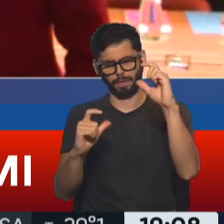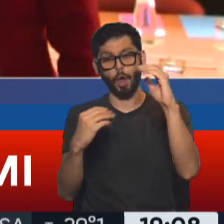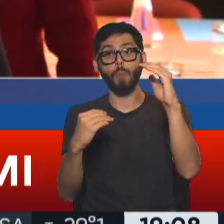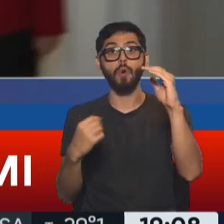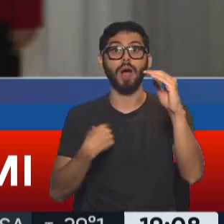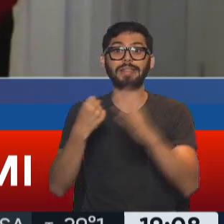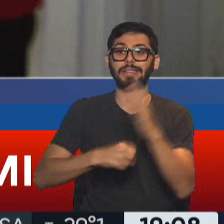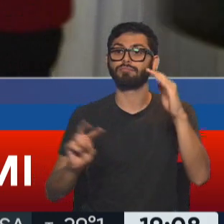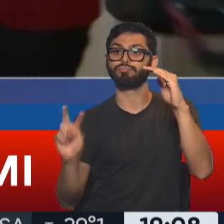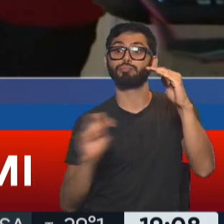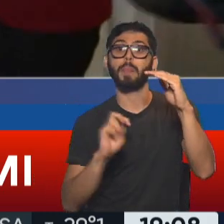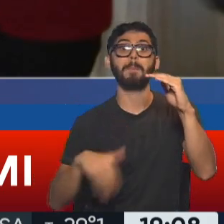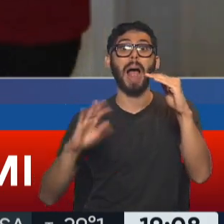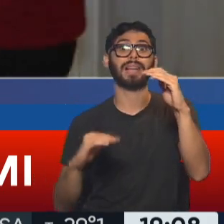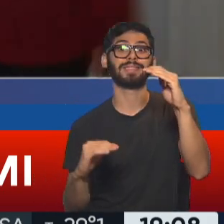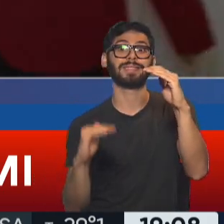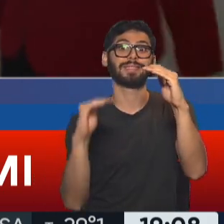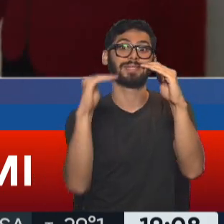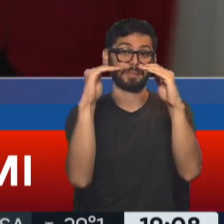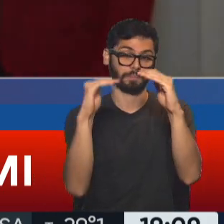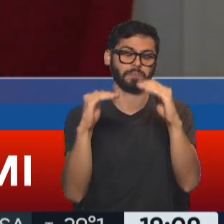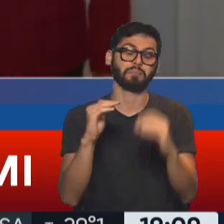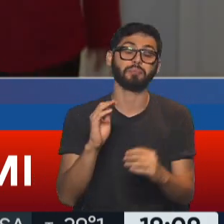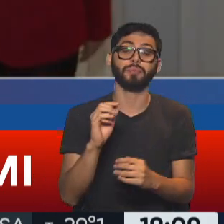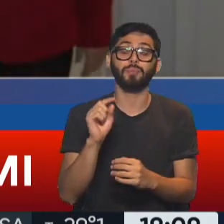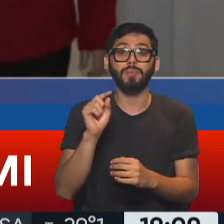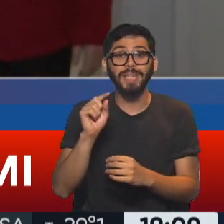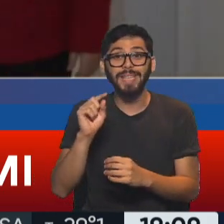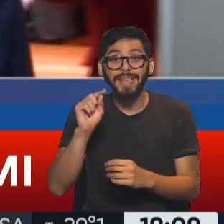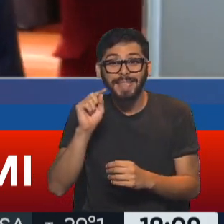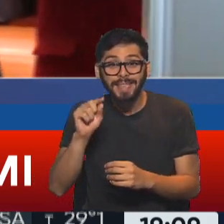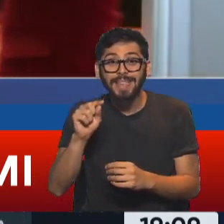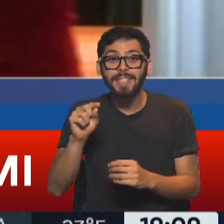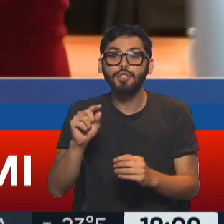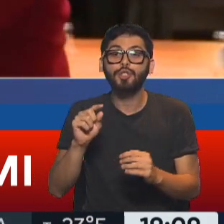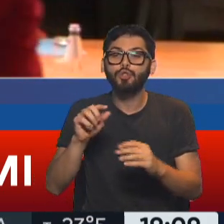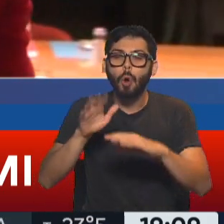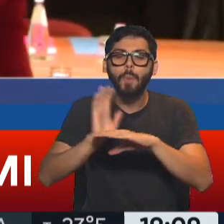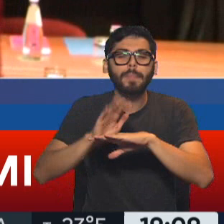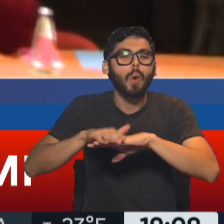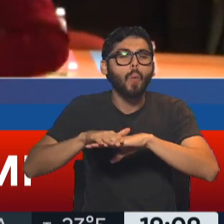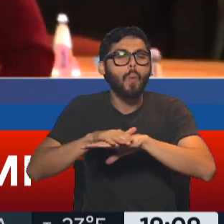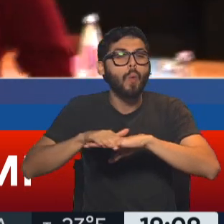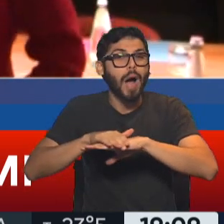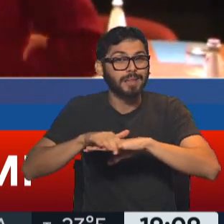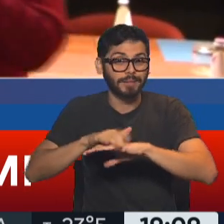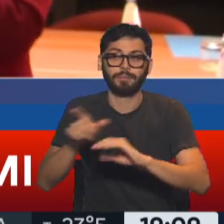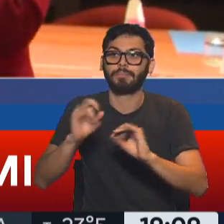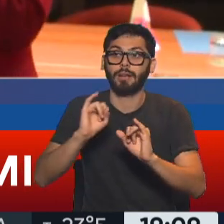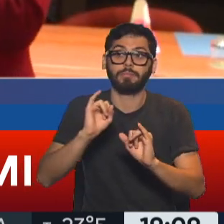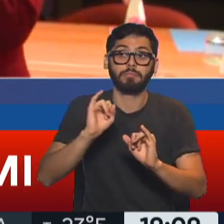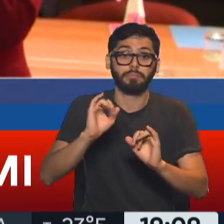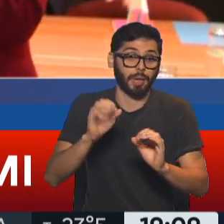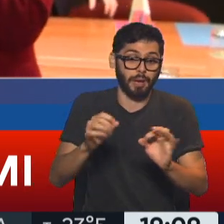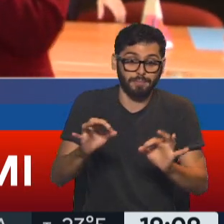más. Esto es parte de lo que es la explicación y la base de que efectivamente este